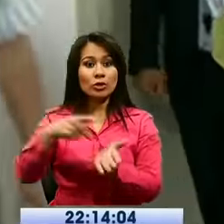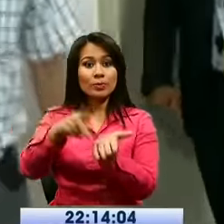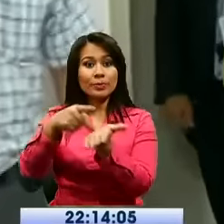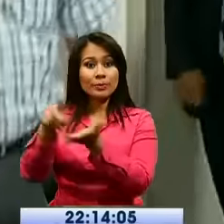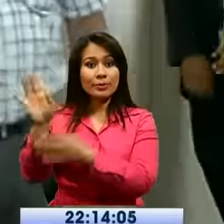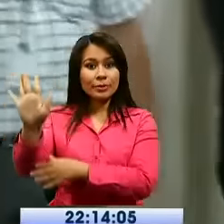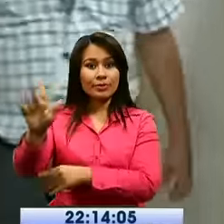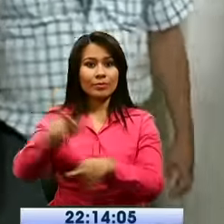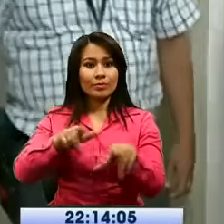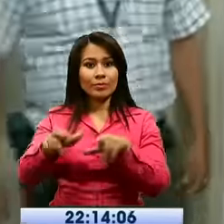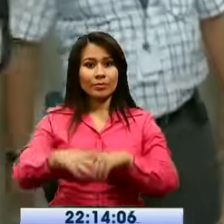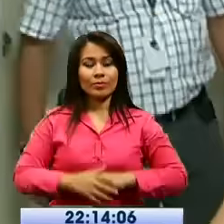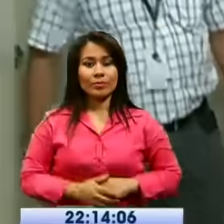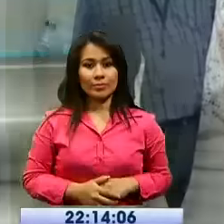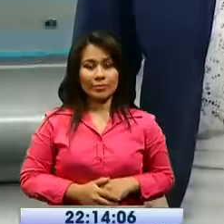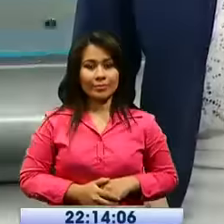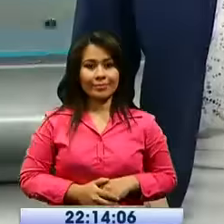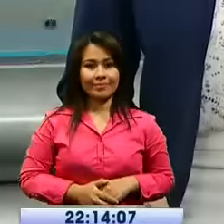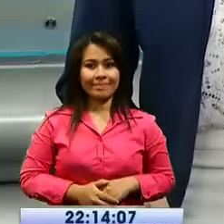Luxiola Salazar.